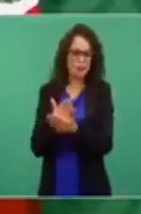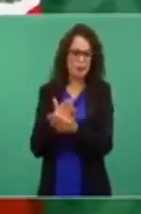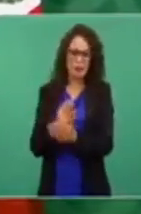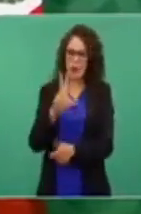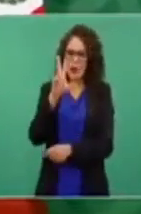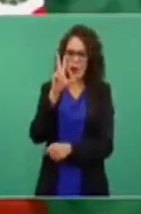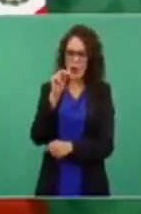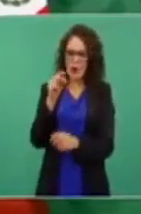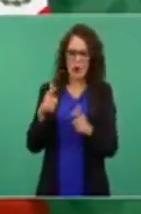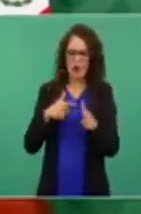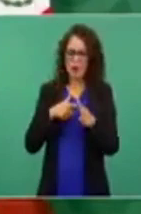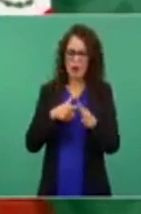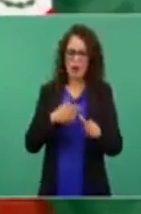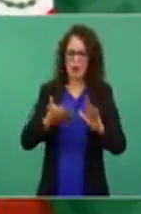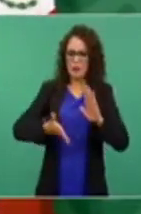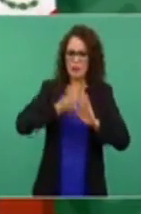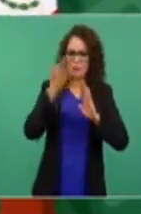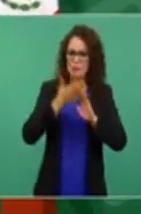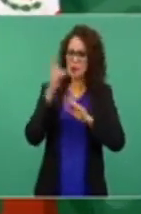la refinería de Dos Bocas.